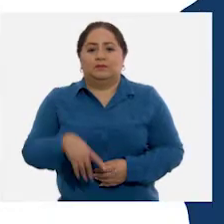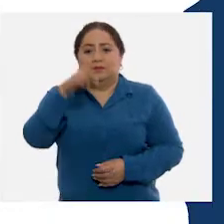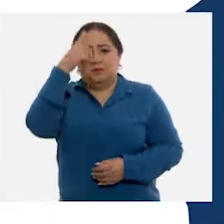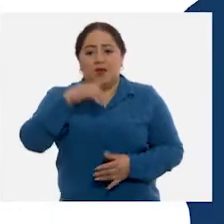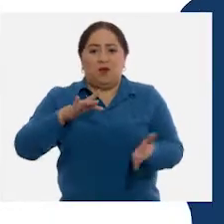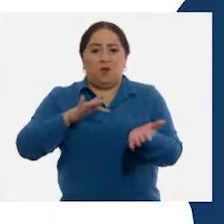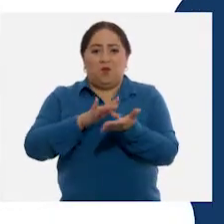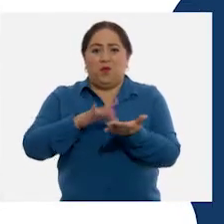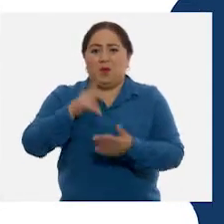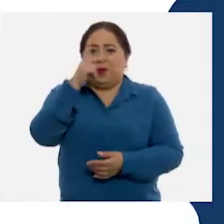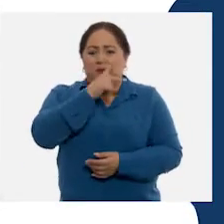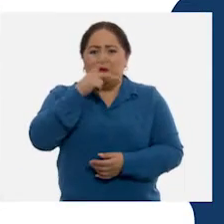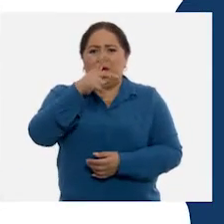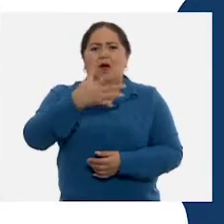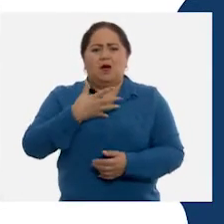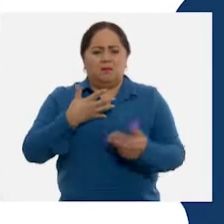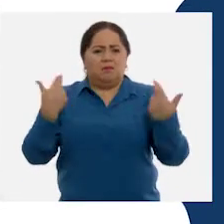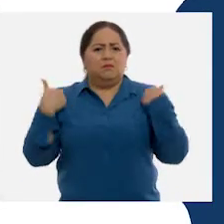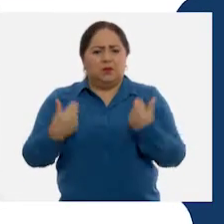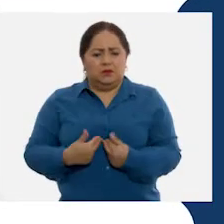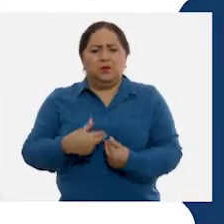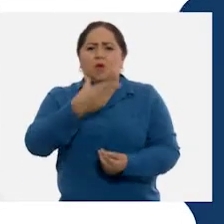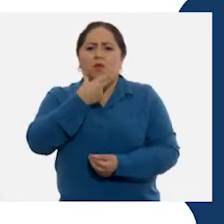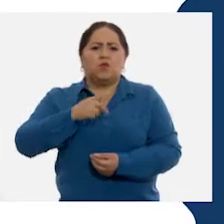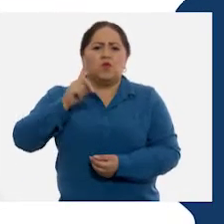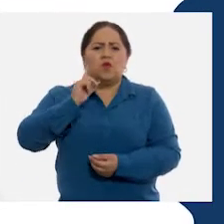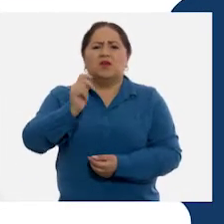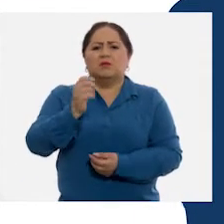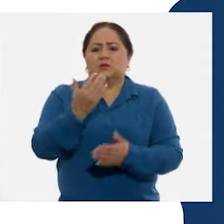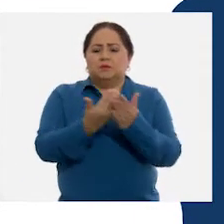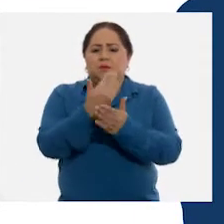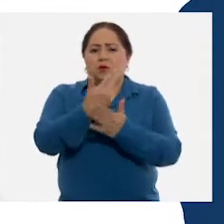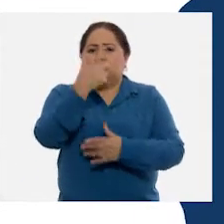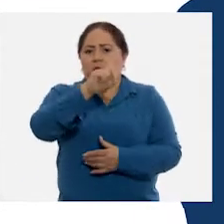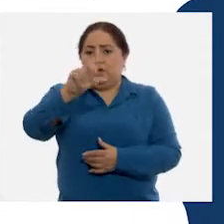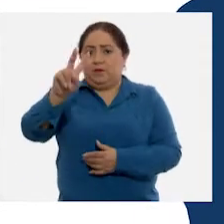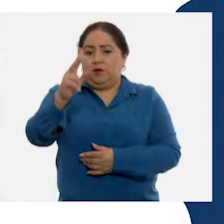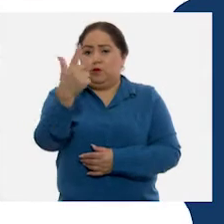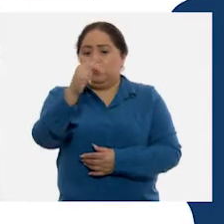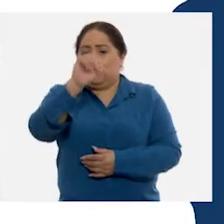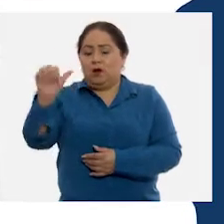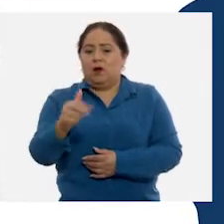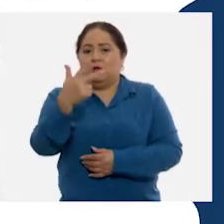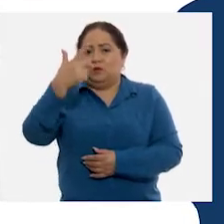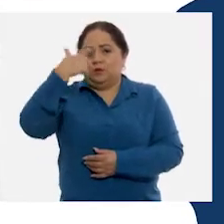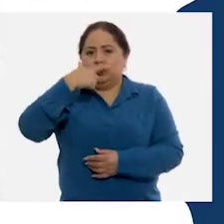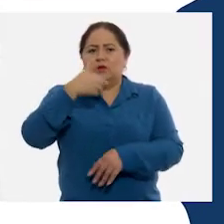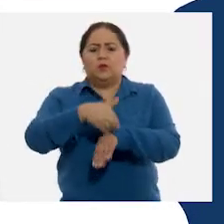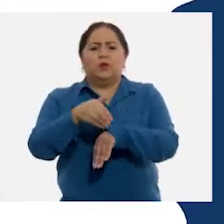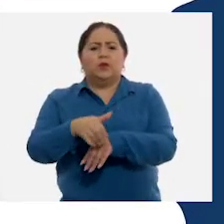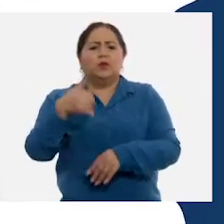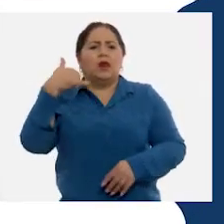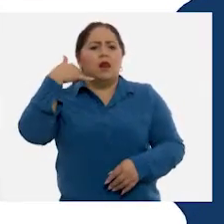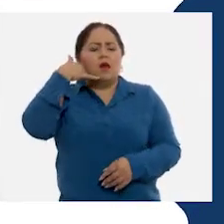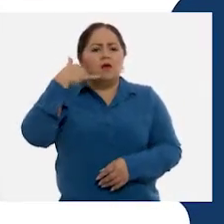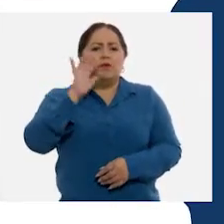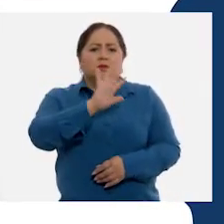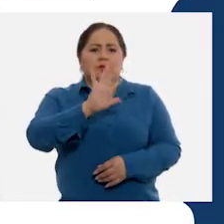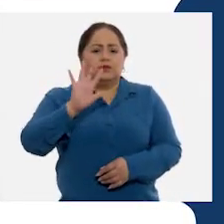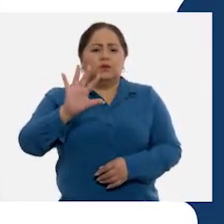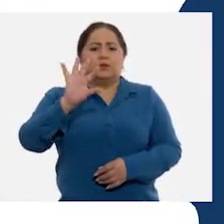Para apoyo pedagógico, hay maestras y maestros de lunes a viernes de 8 a 20 horas en el teléfono